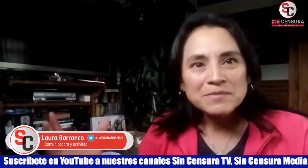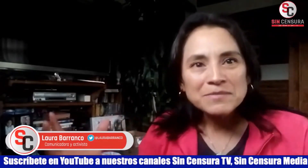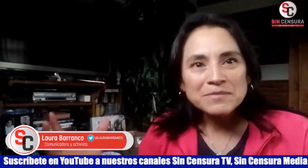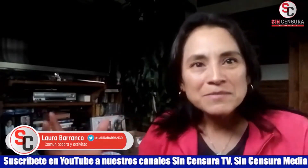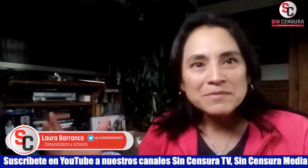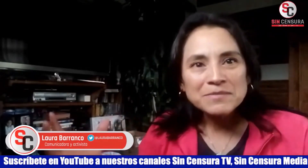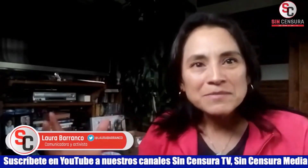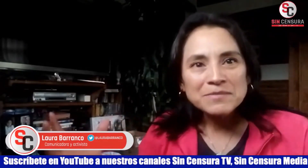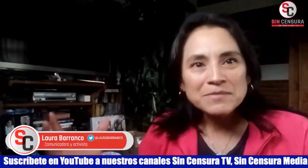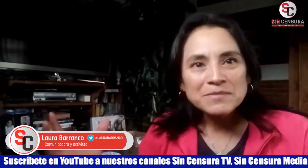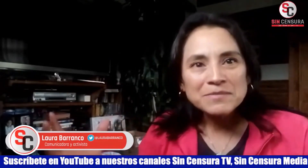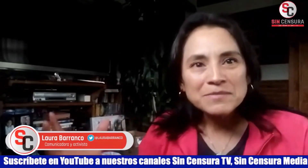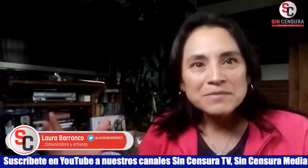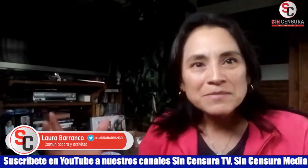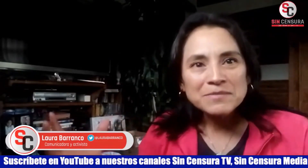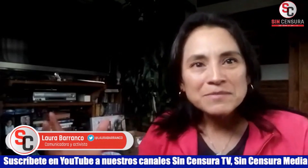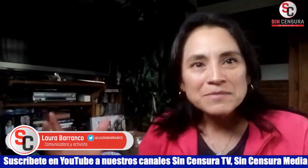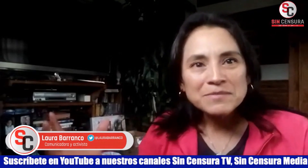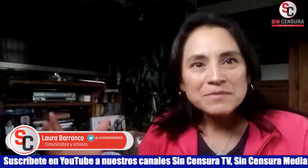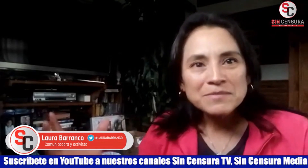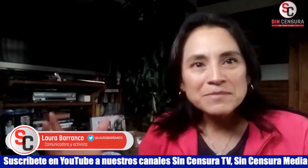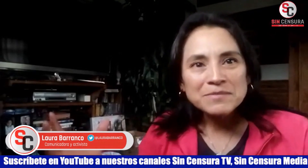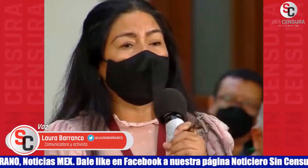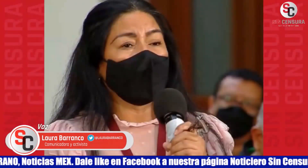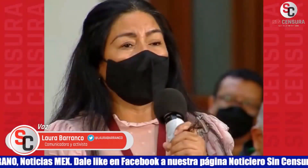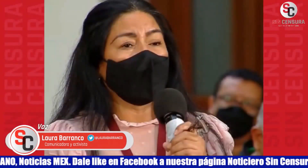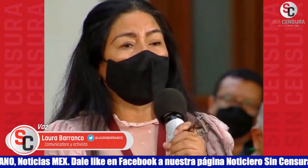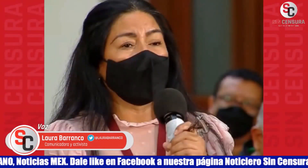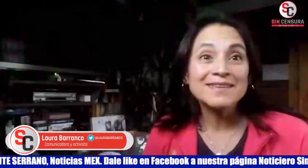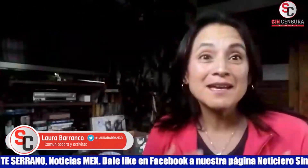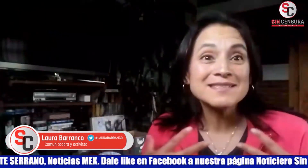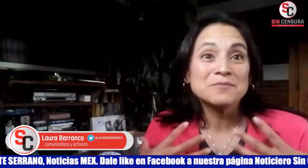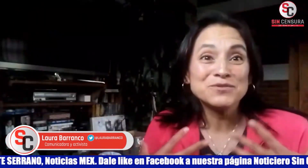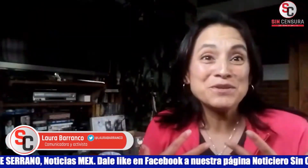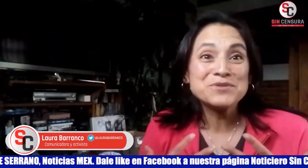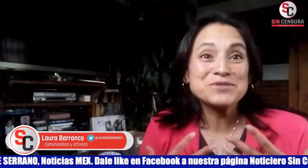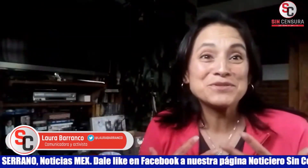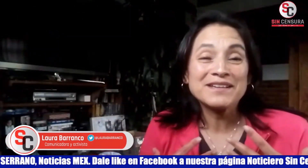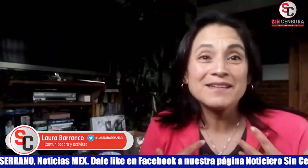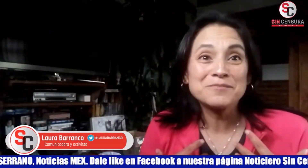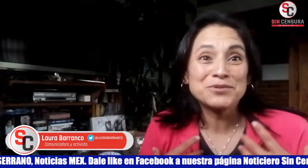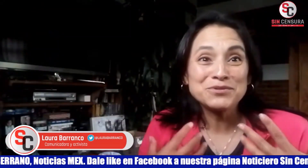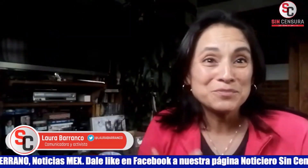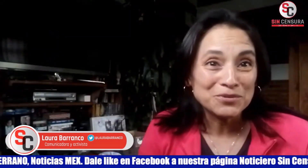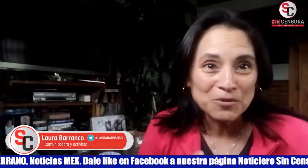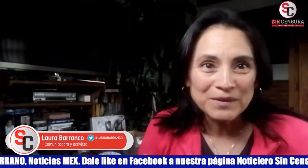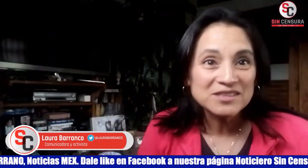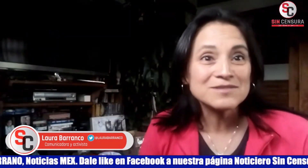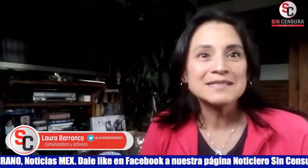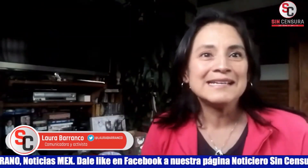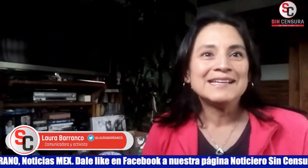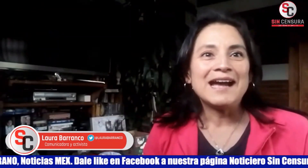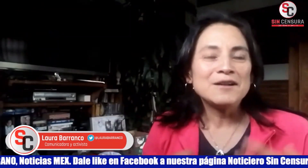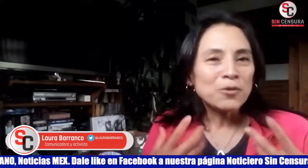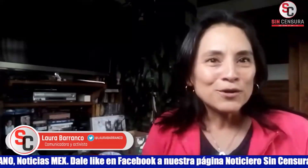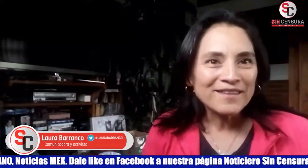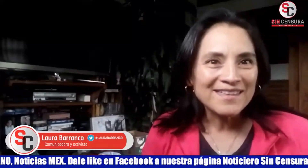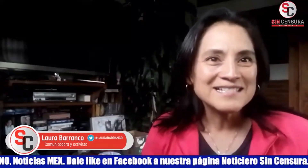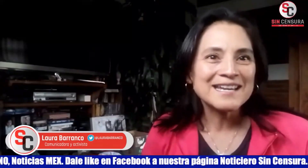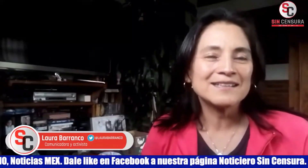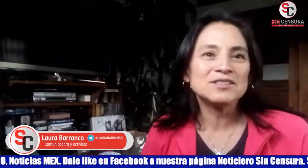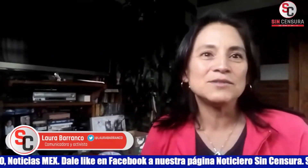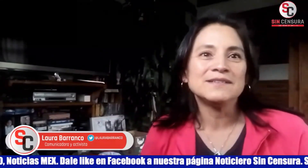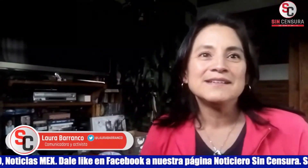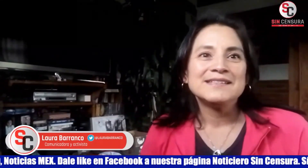ámbito agrario que no están caminando, ¿no? No están caminando y ella hasta muy emocionada de pronto por momentos al borde